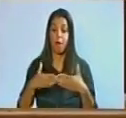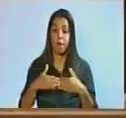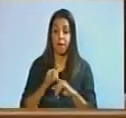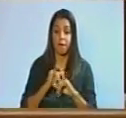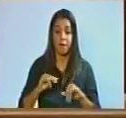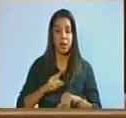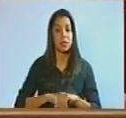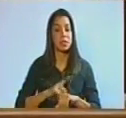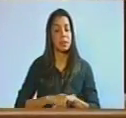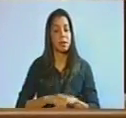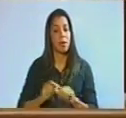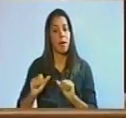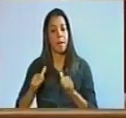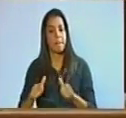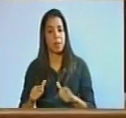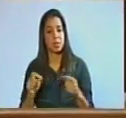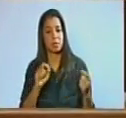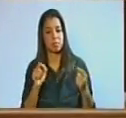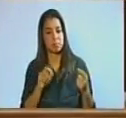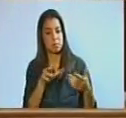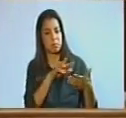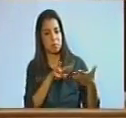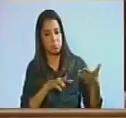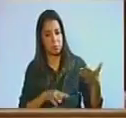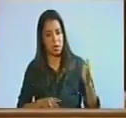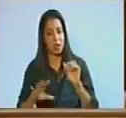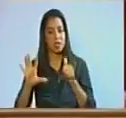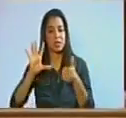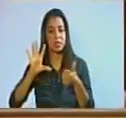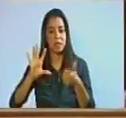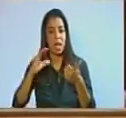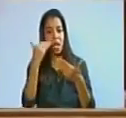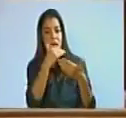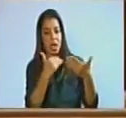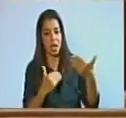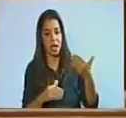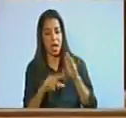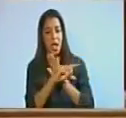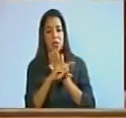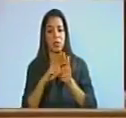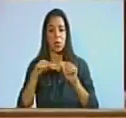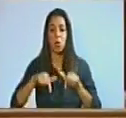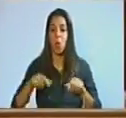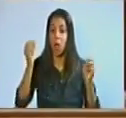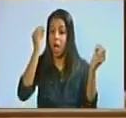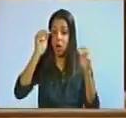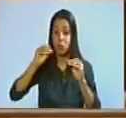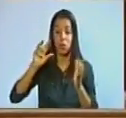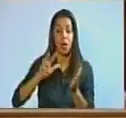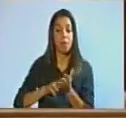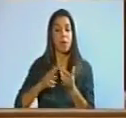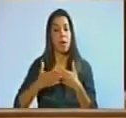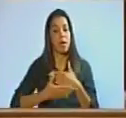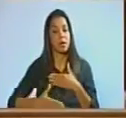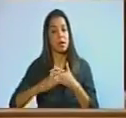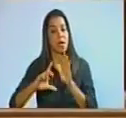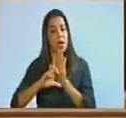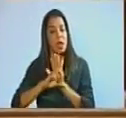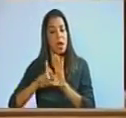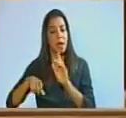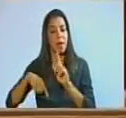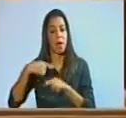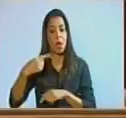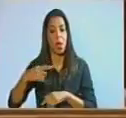para iniciar la lectura de los 6 primeros artículos que vamos a aprobar el día de hoy, y el resto de la ley será aprobada el